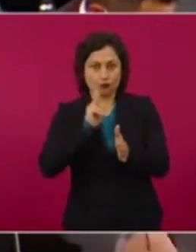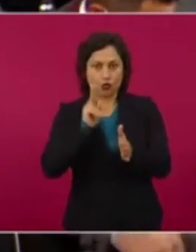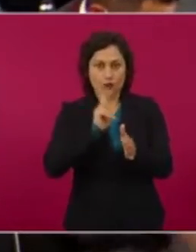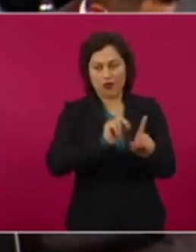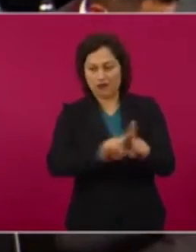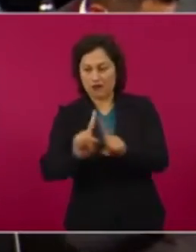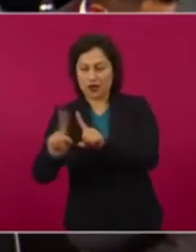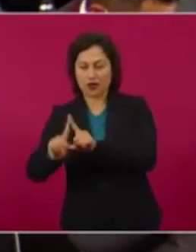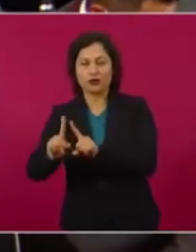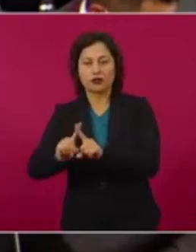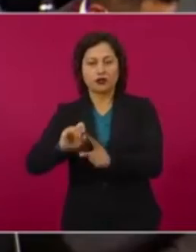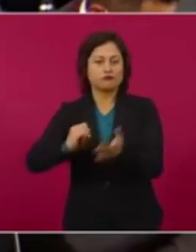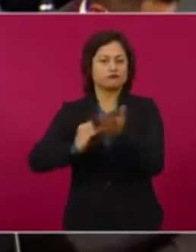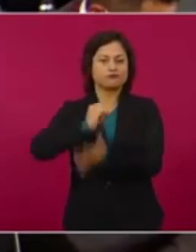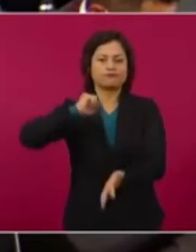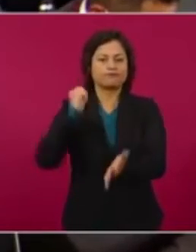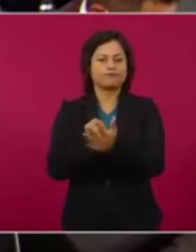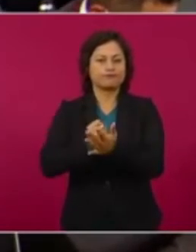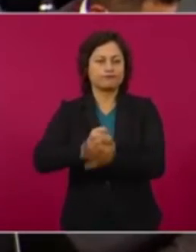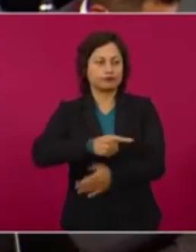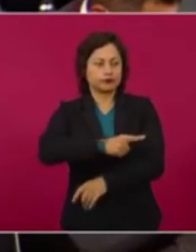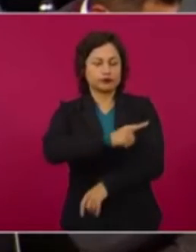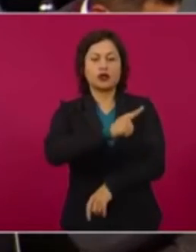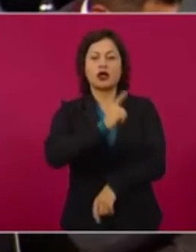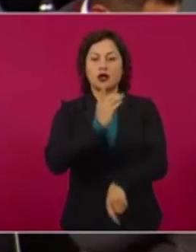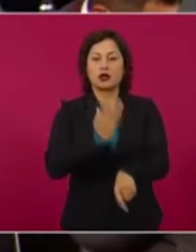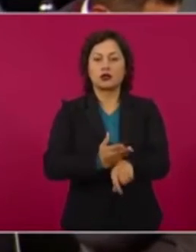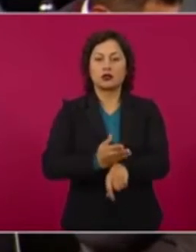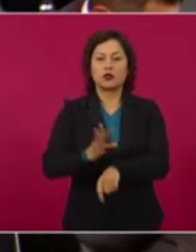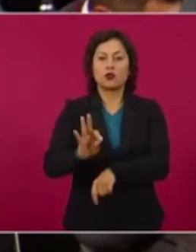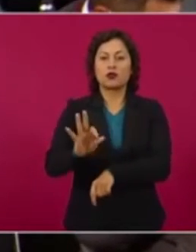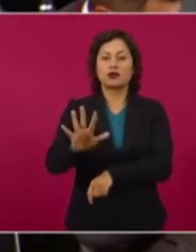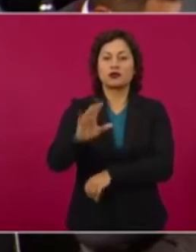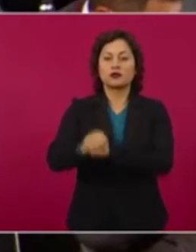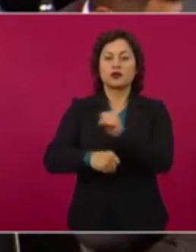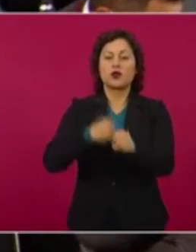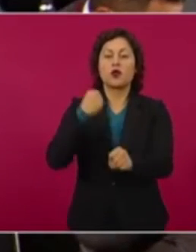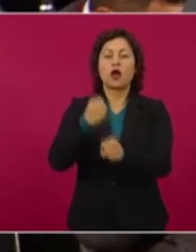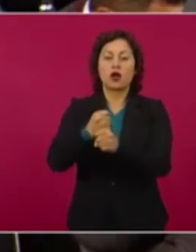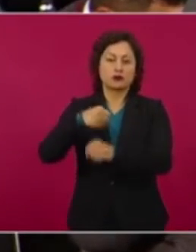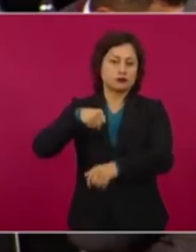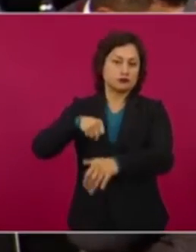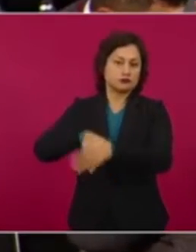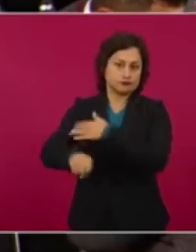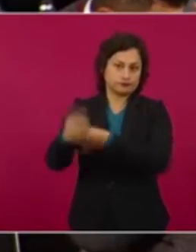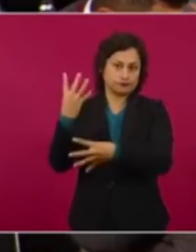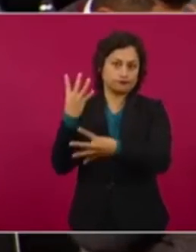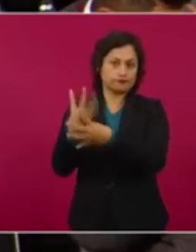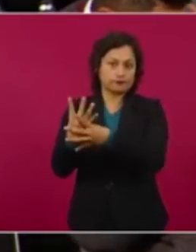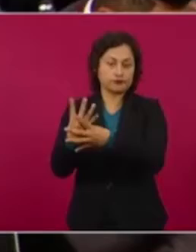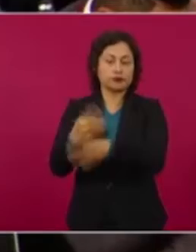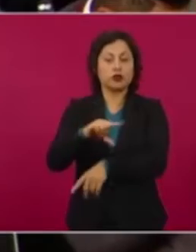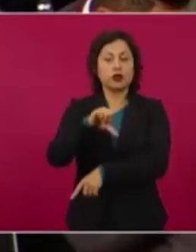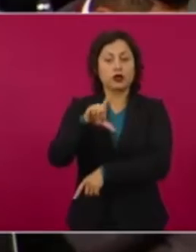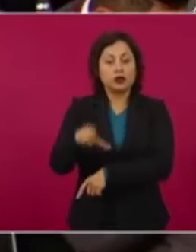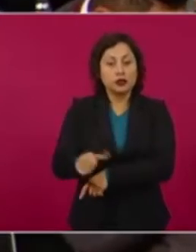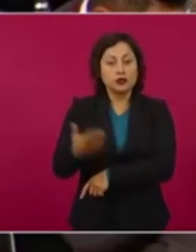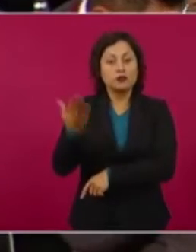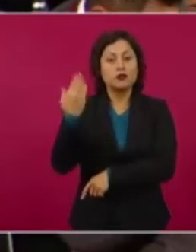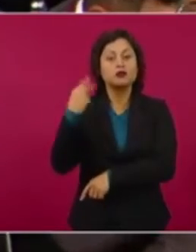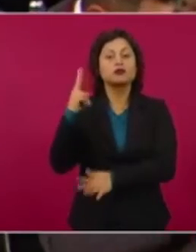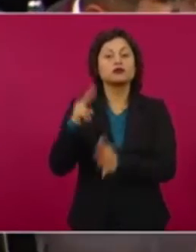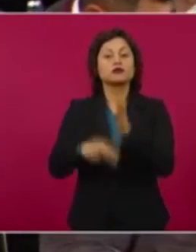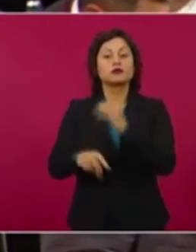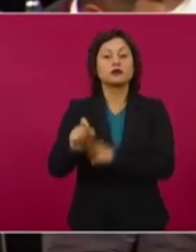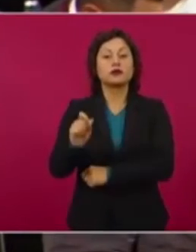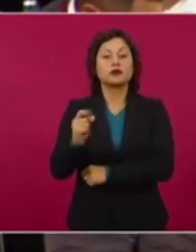Le dan una sentencia de 45 años y el 6 de diciembre del 2021